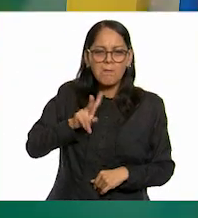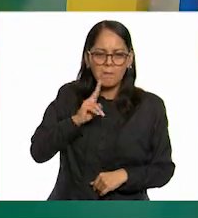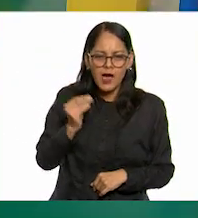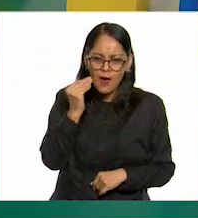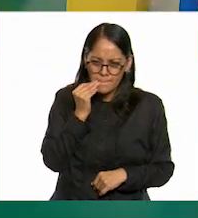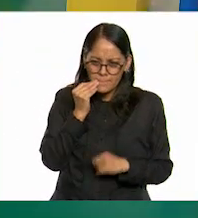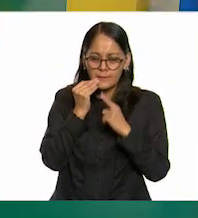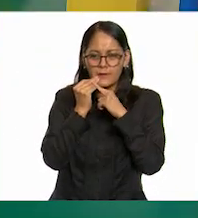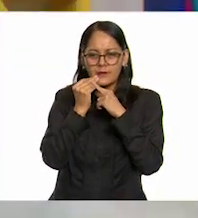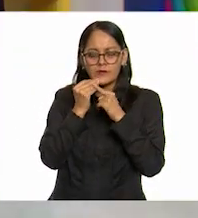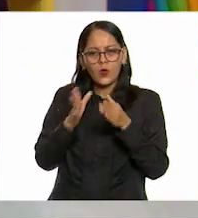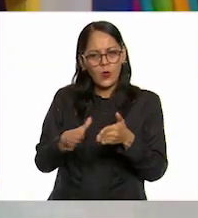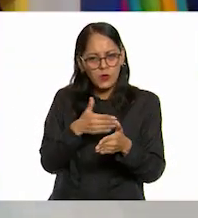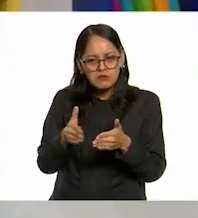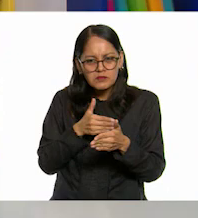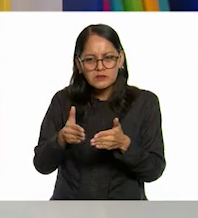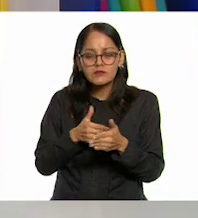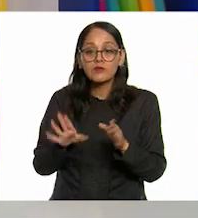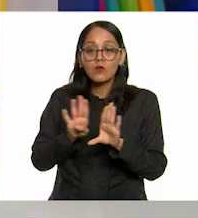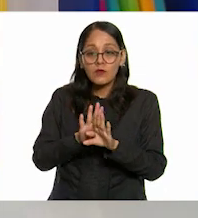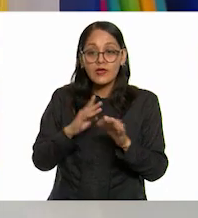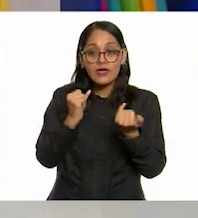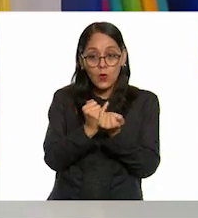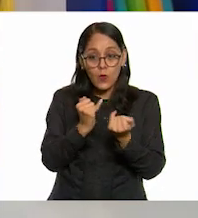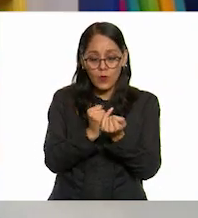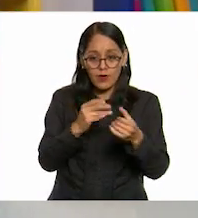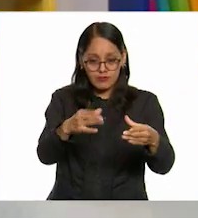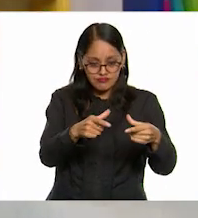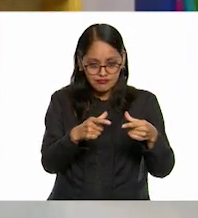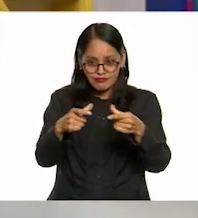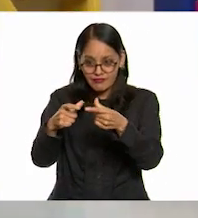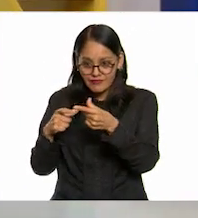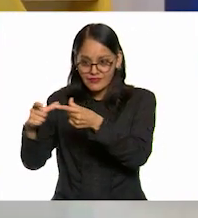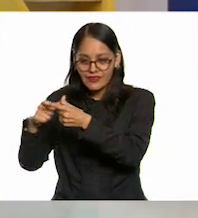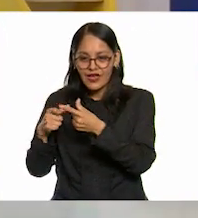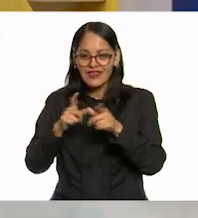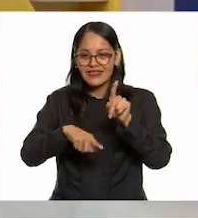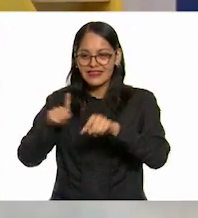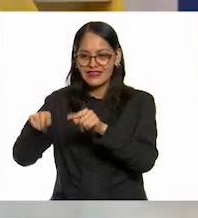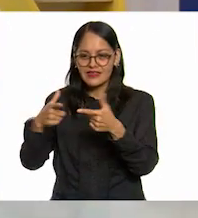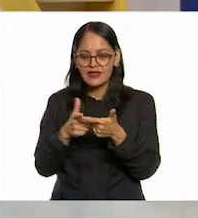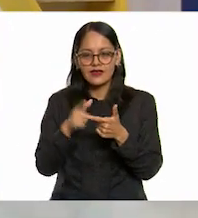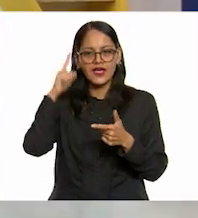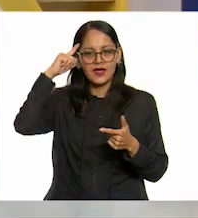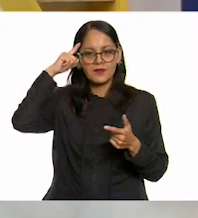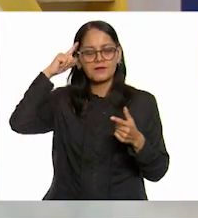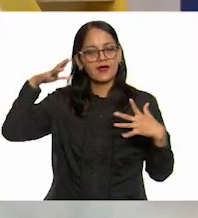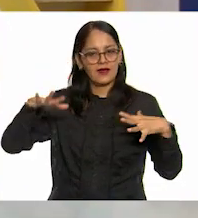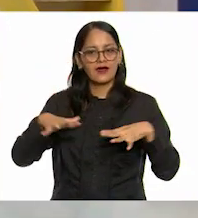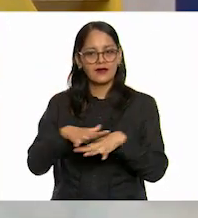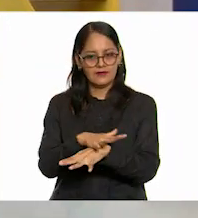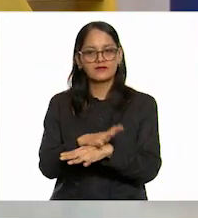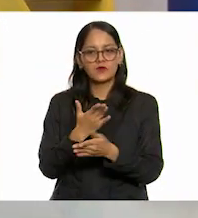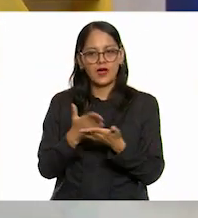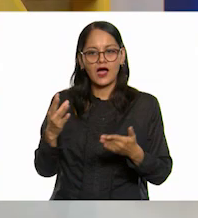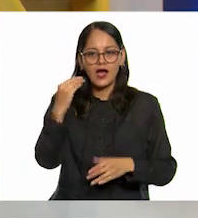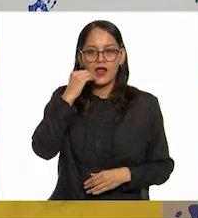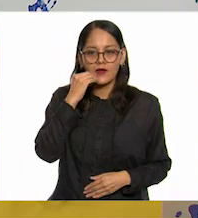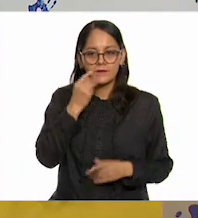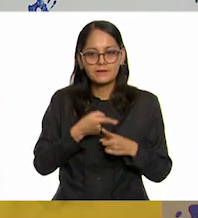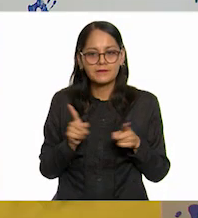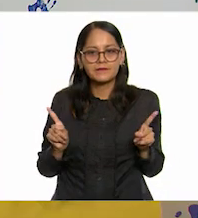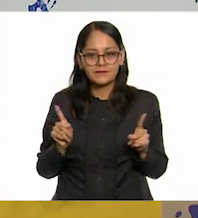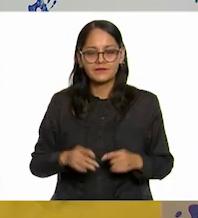de cocinarlos y sus diferentes presentaciones, pues, bueno, logré cambiar mis ideas y mis creencias sobre los chapulines.